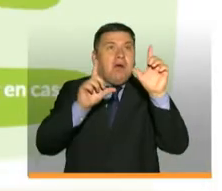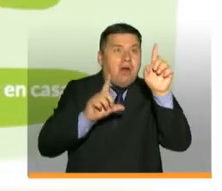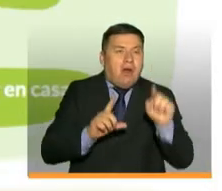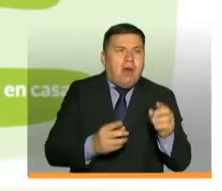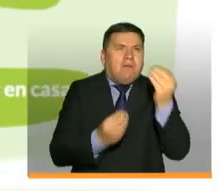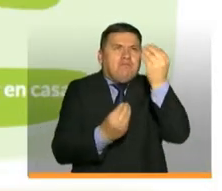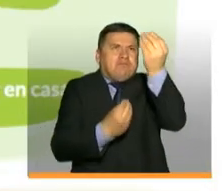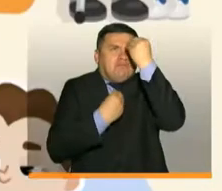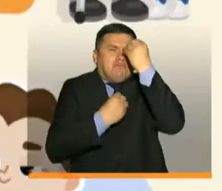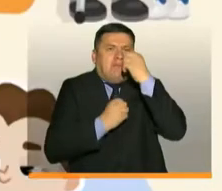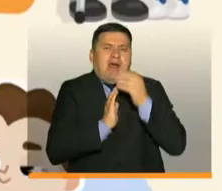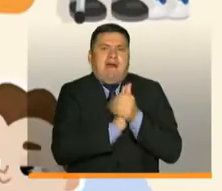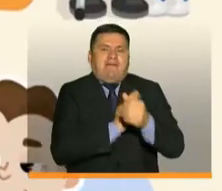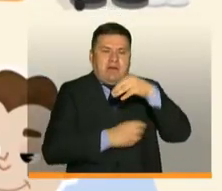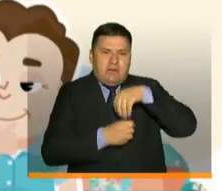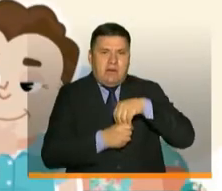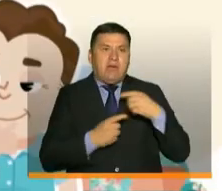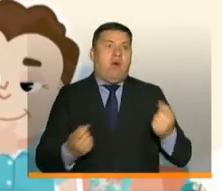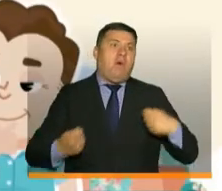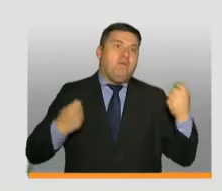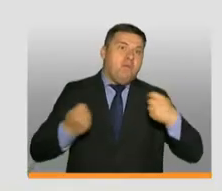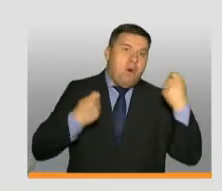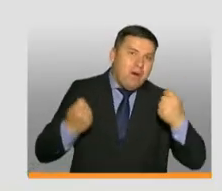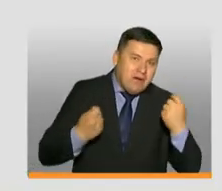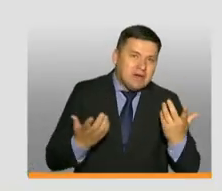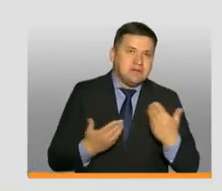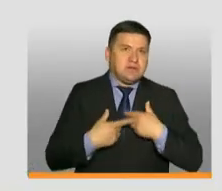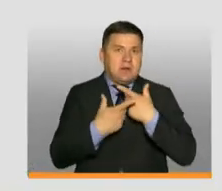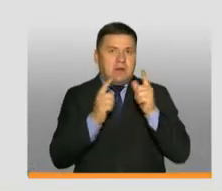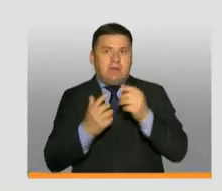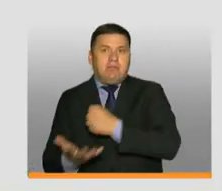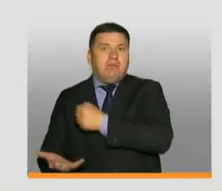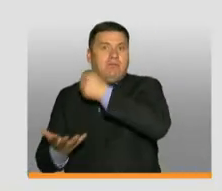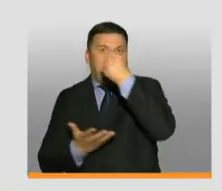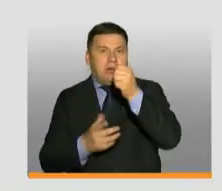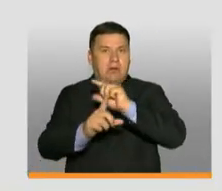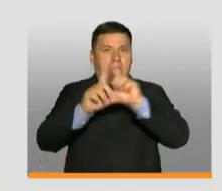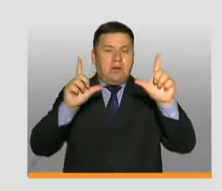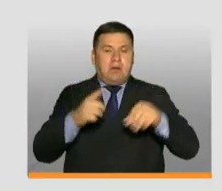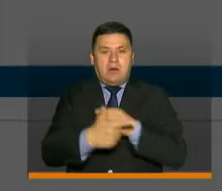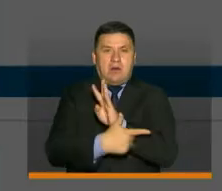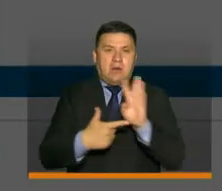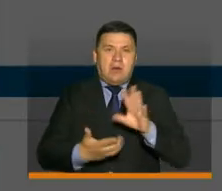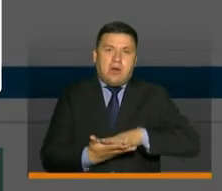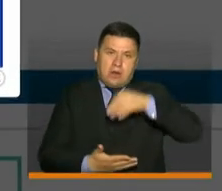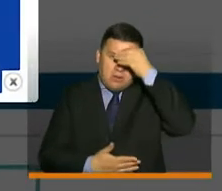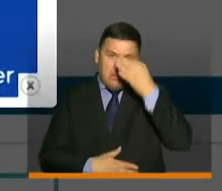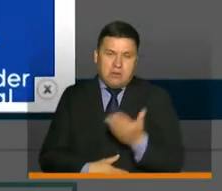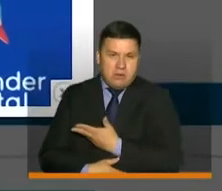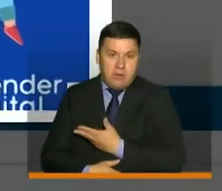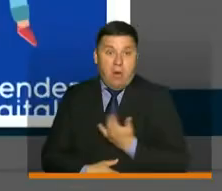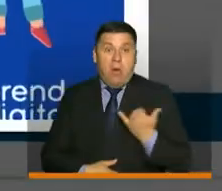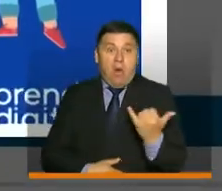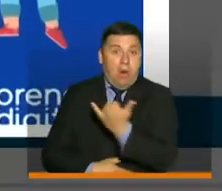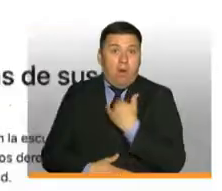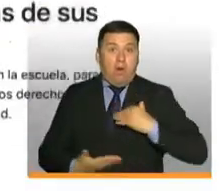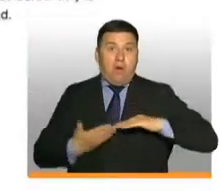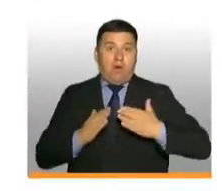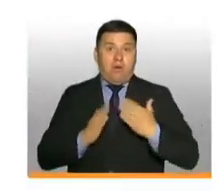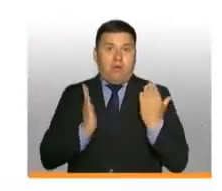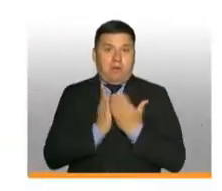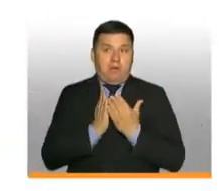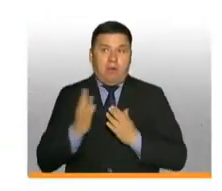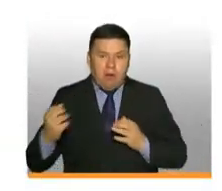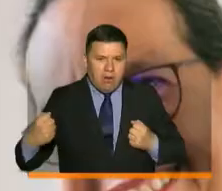fortalecer capacidades, campañas de movilización y la disponibilidad de recursos en el portal Colombia Aprende. Allí la comunidad